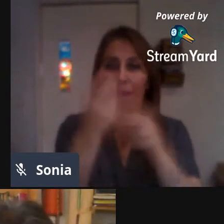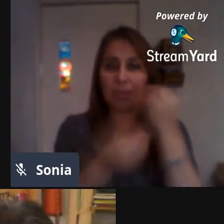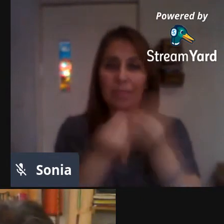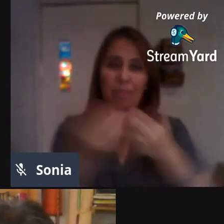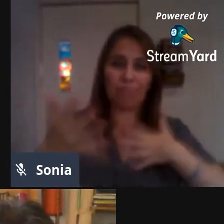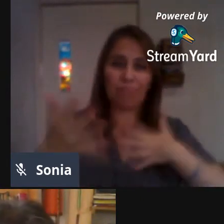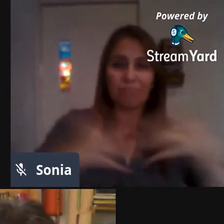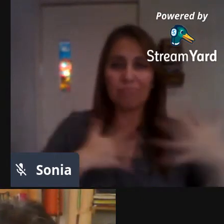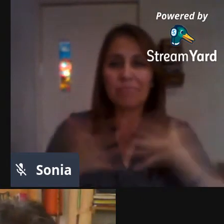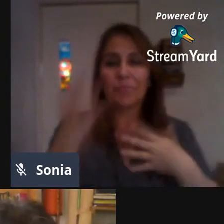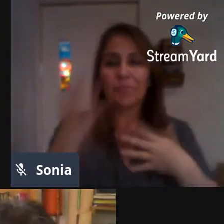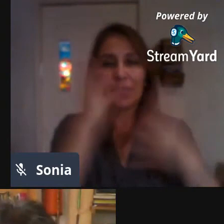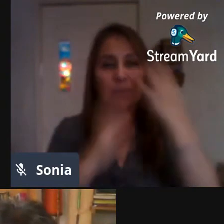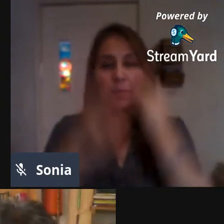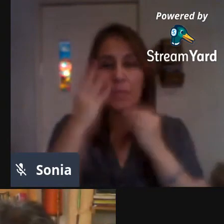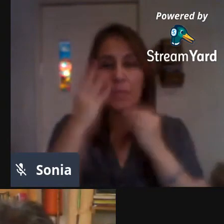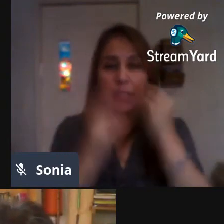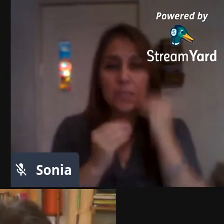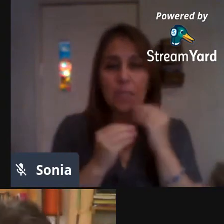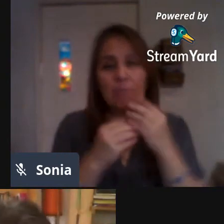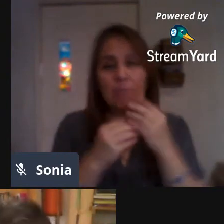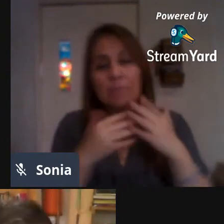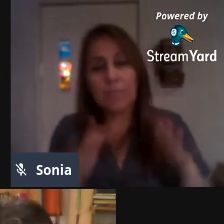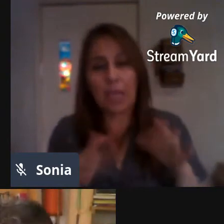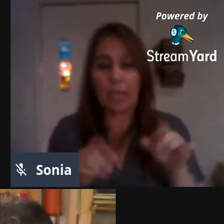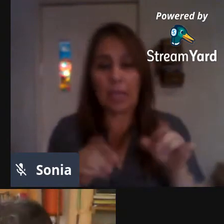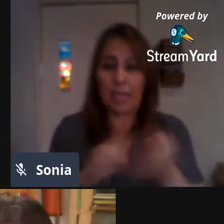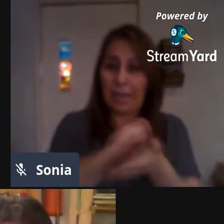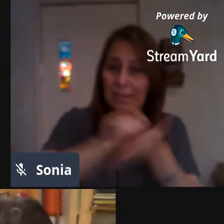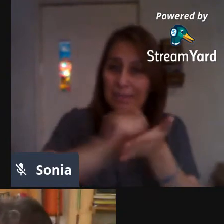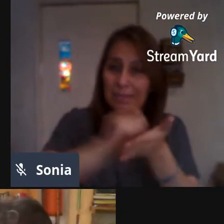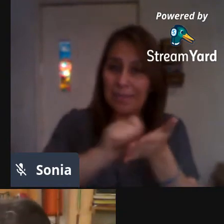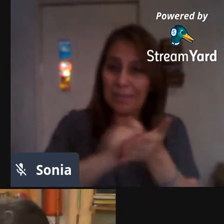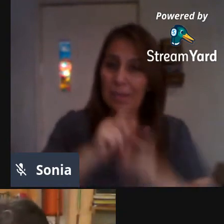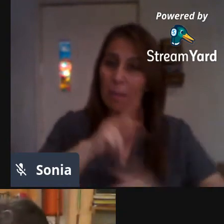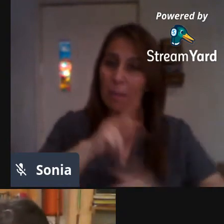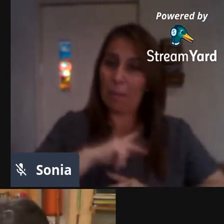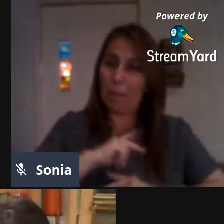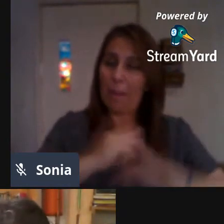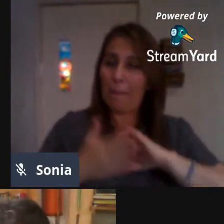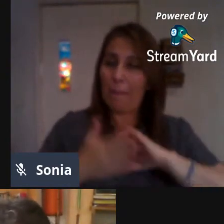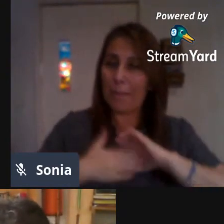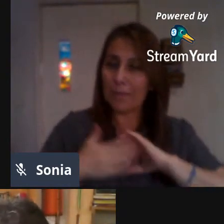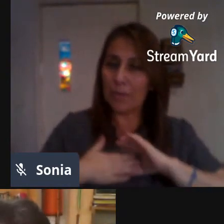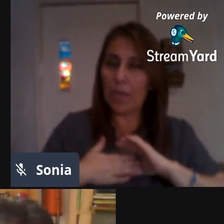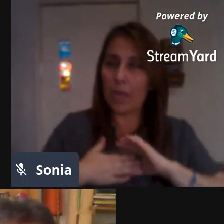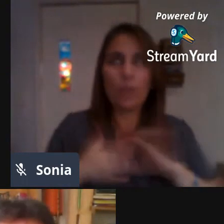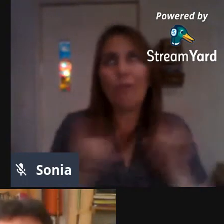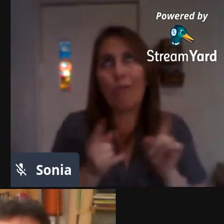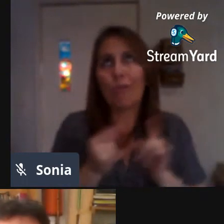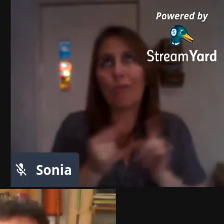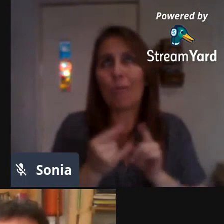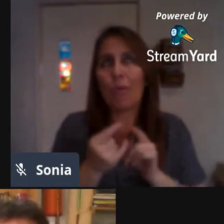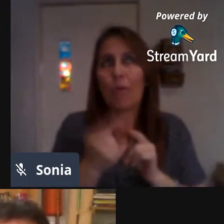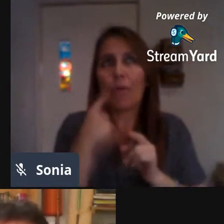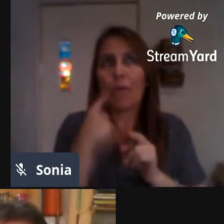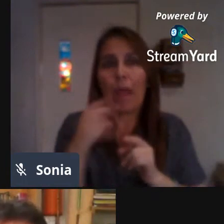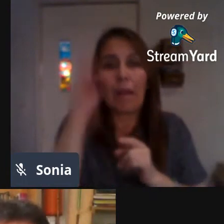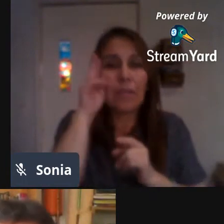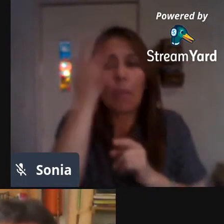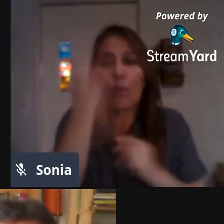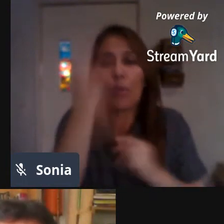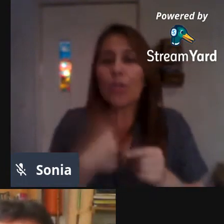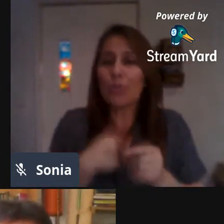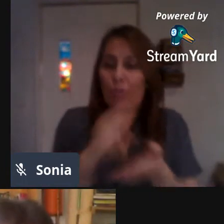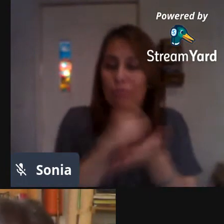y ya es la escritura personal más que escritura personal los motivos personales el segundo día la pandemia